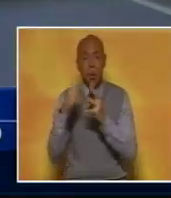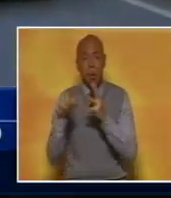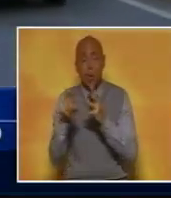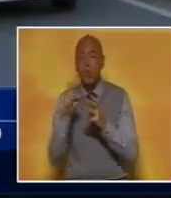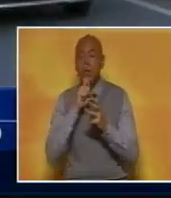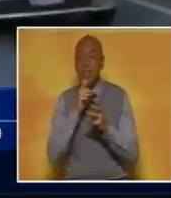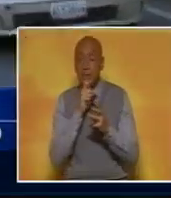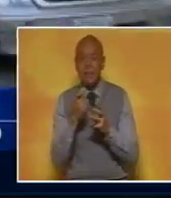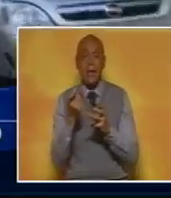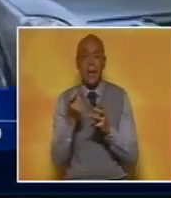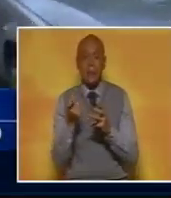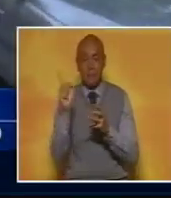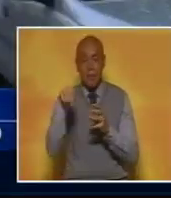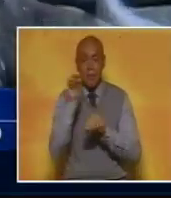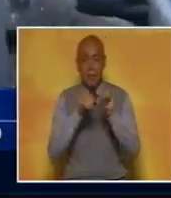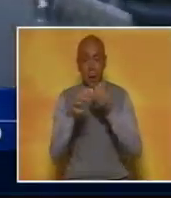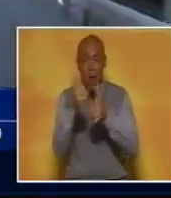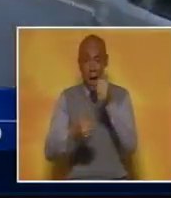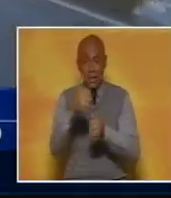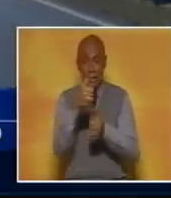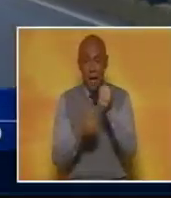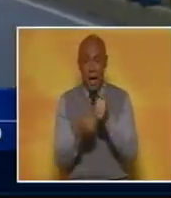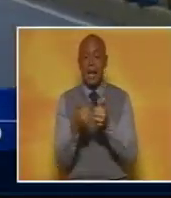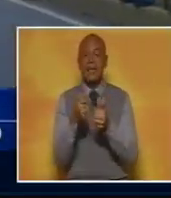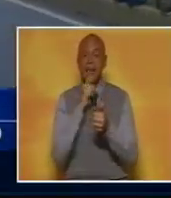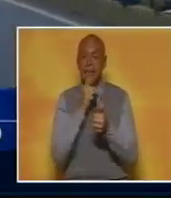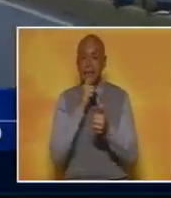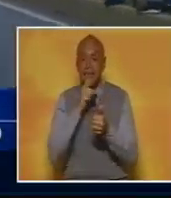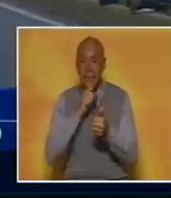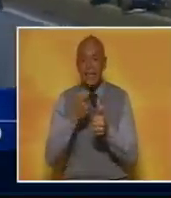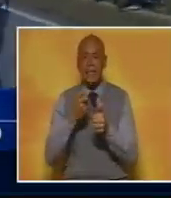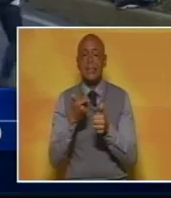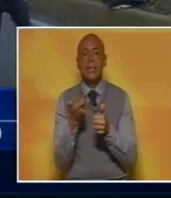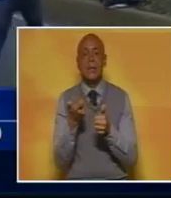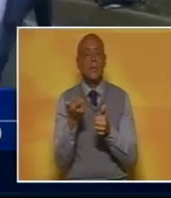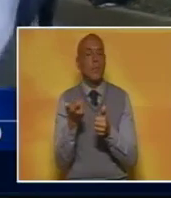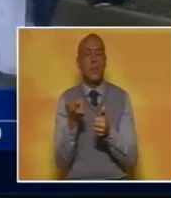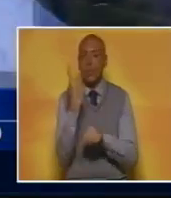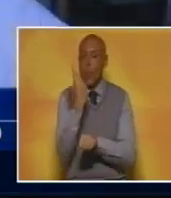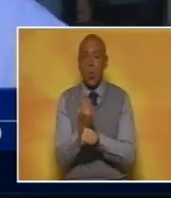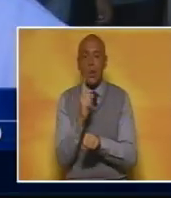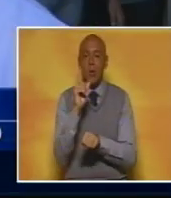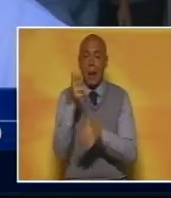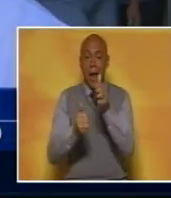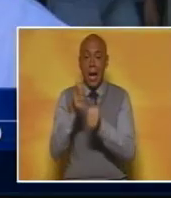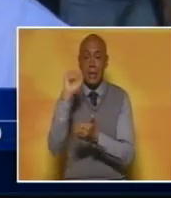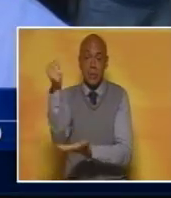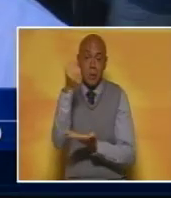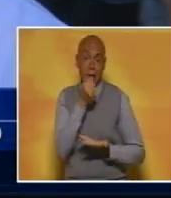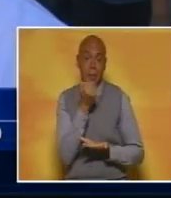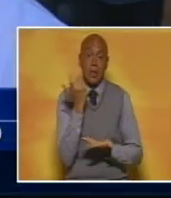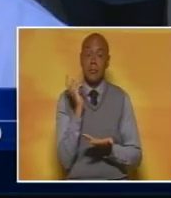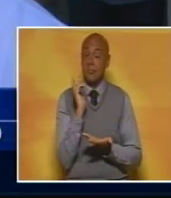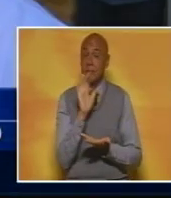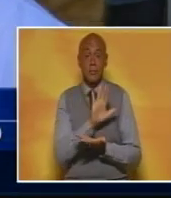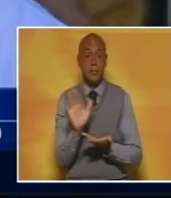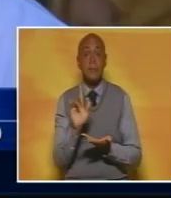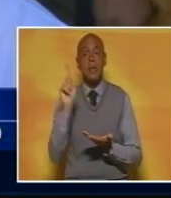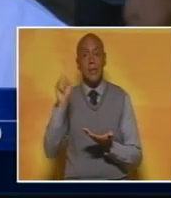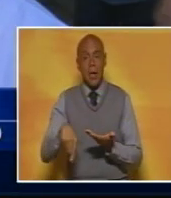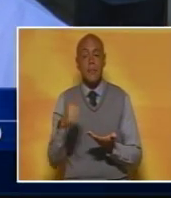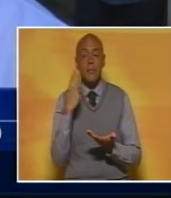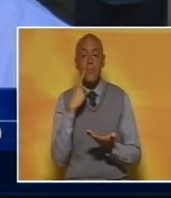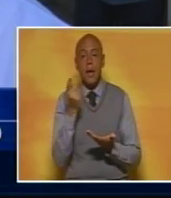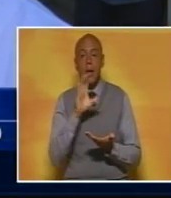lo que son fórmulas también nos hacen falta. La mayoría de las que tenemos es por donación. Y ahorita que está funcionando el programa de